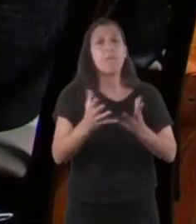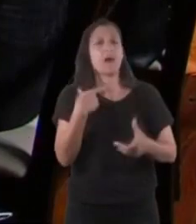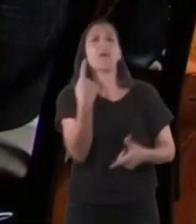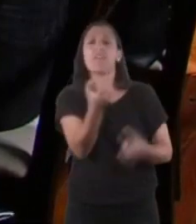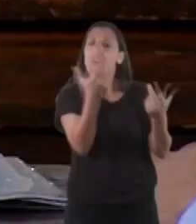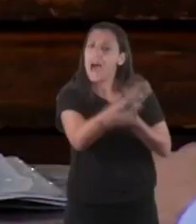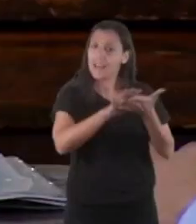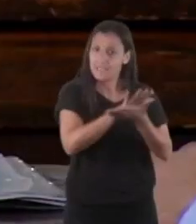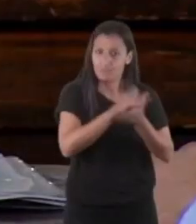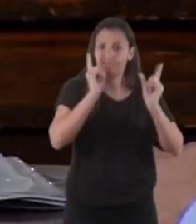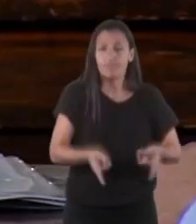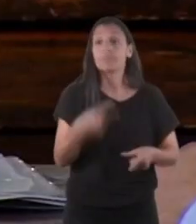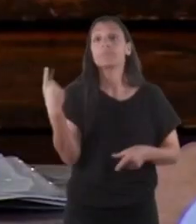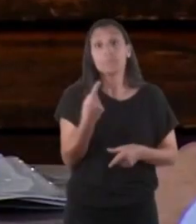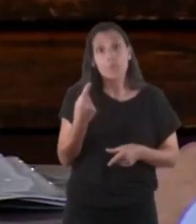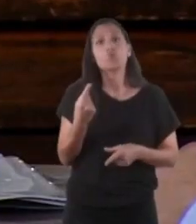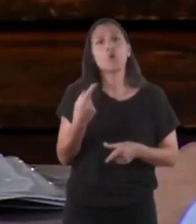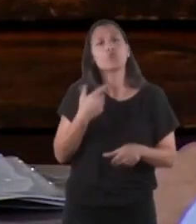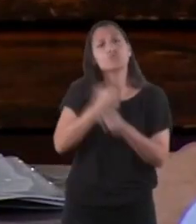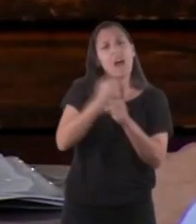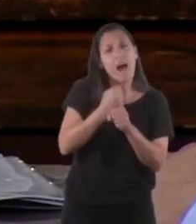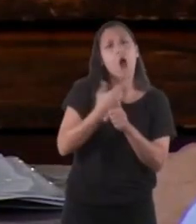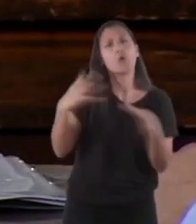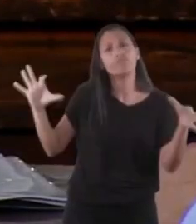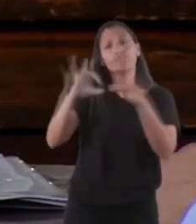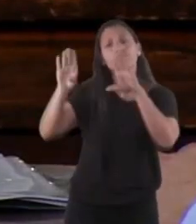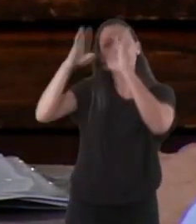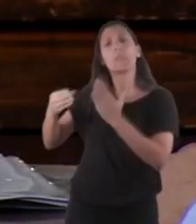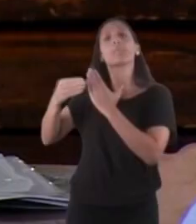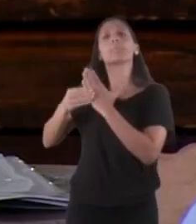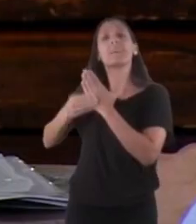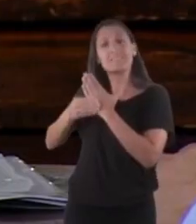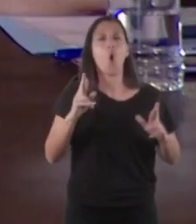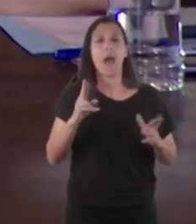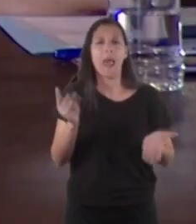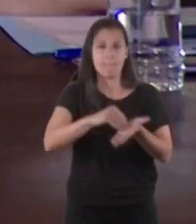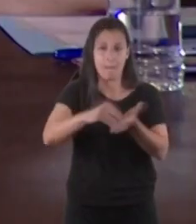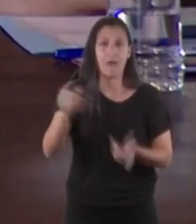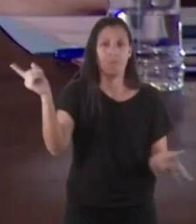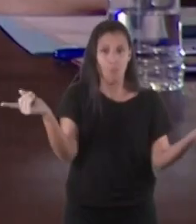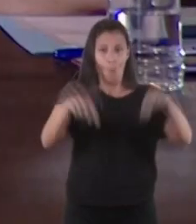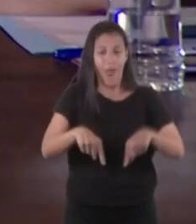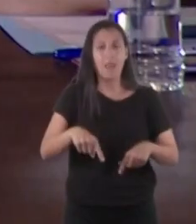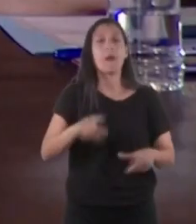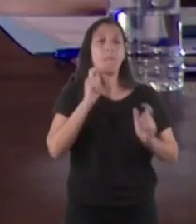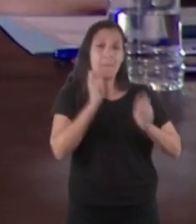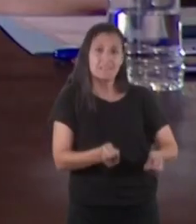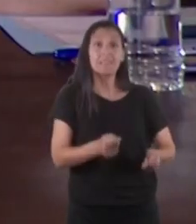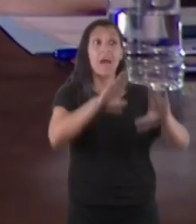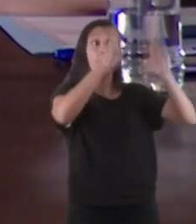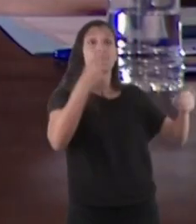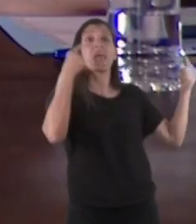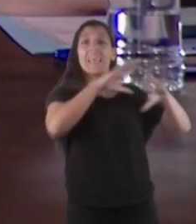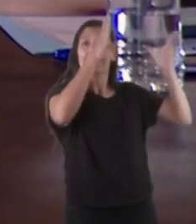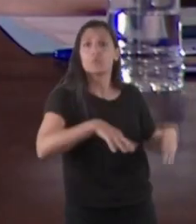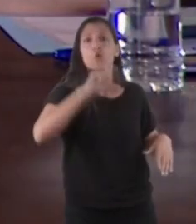Ministerio de Salud y el LIS-Malbrán estuvimos más cerca que nunca, pero además estuvimos muy cerca de las provincias. El LIS-Malbrán siempre fue un